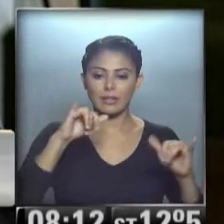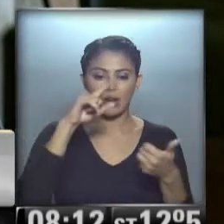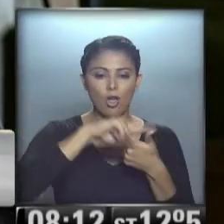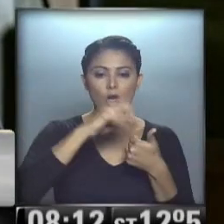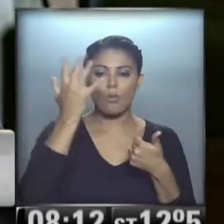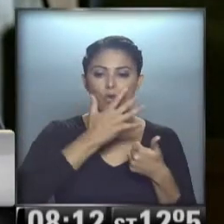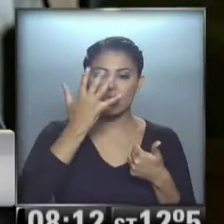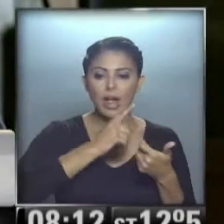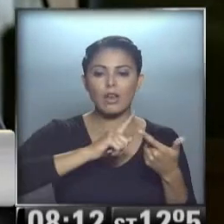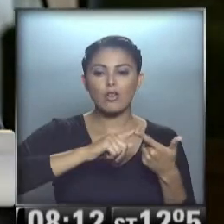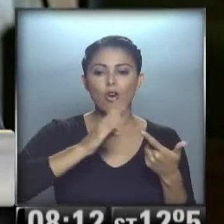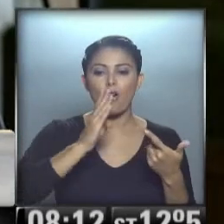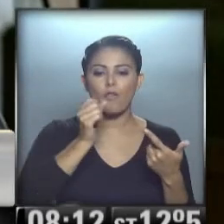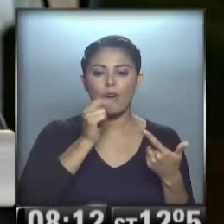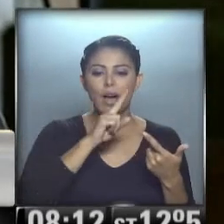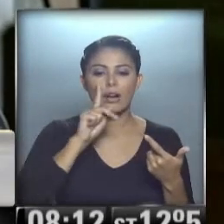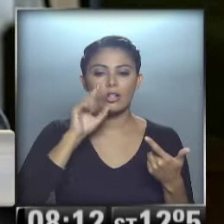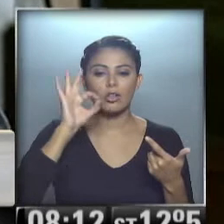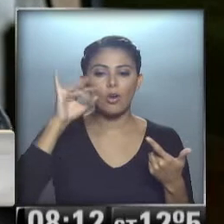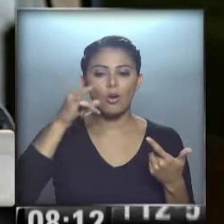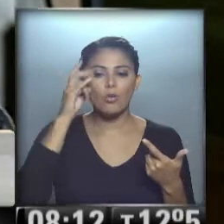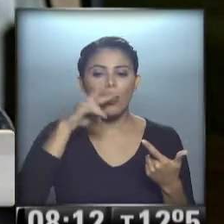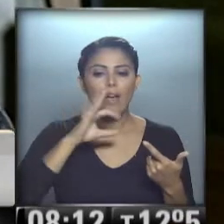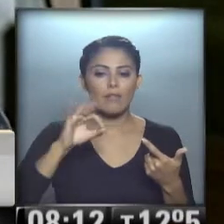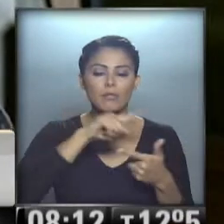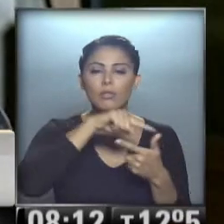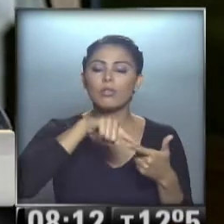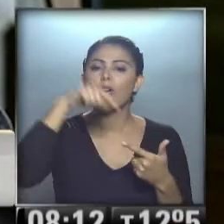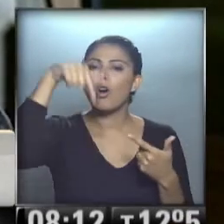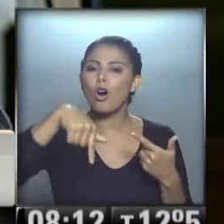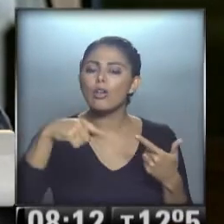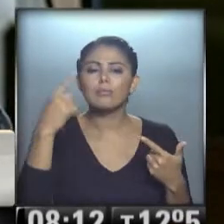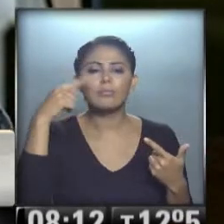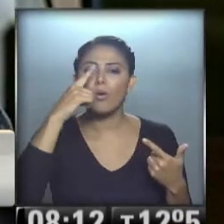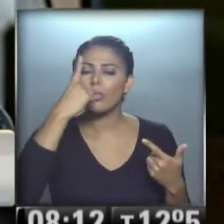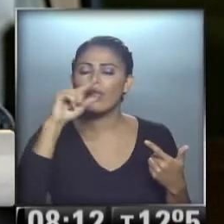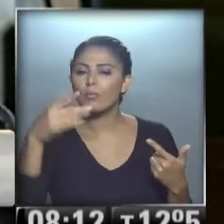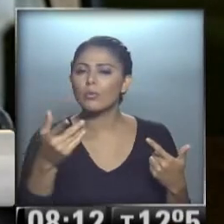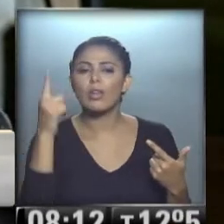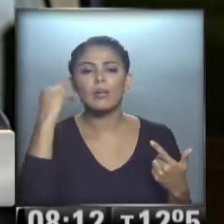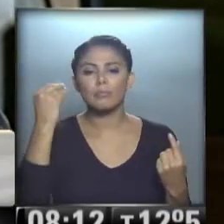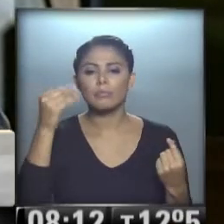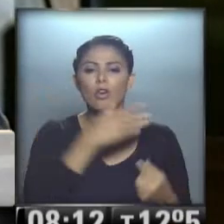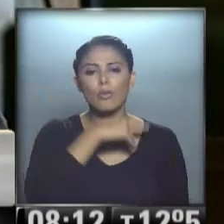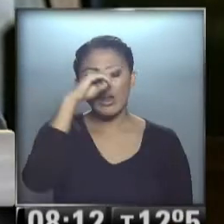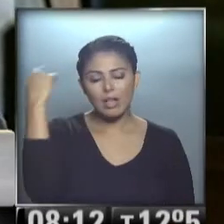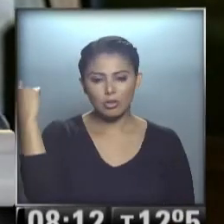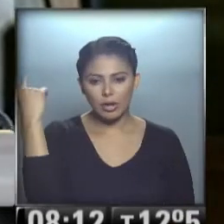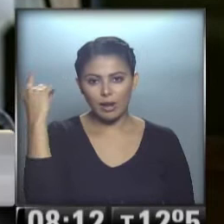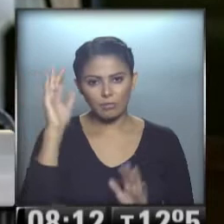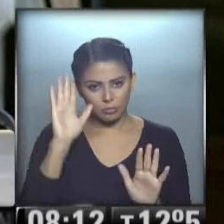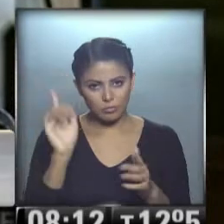y Barro Nuevo, ¿qué queda hoy como conclusión el día después de este paro para el Gobierno Nacional, por un